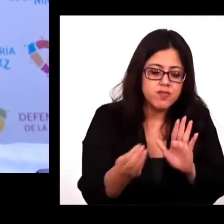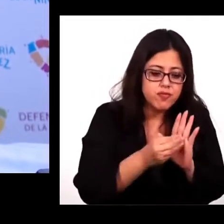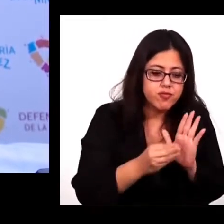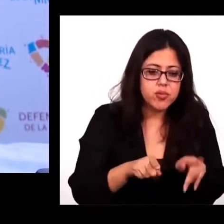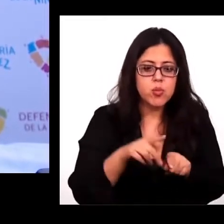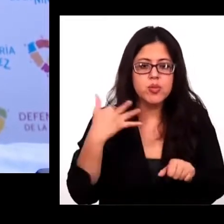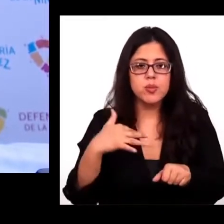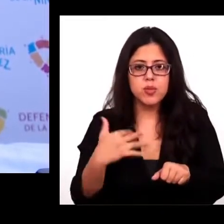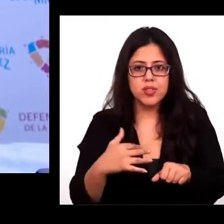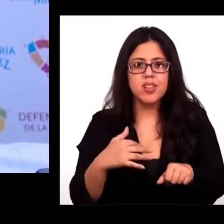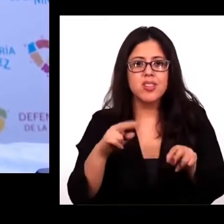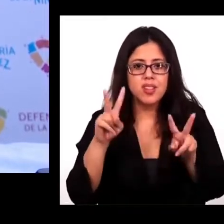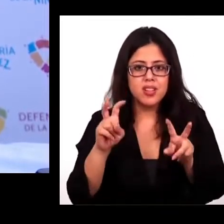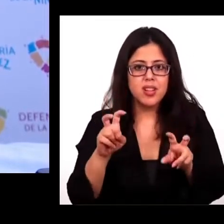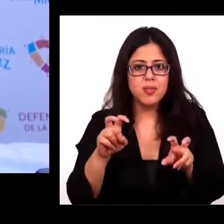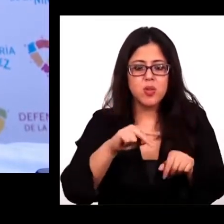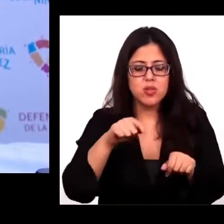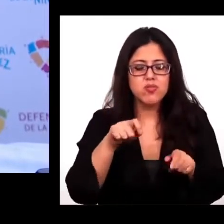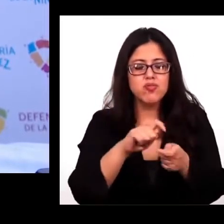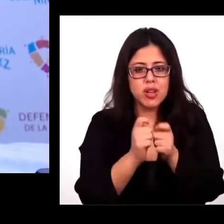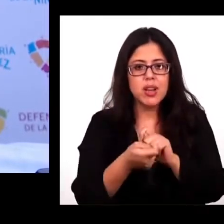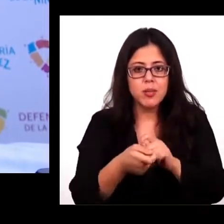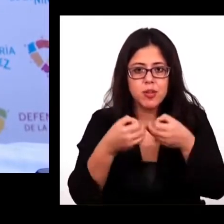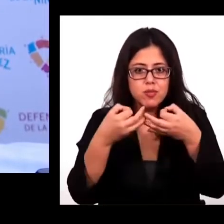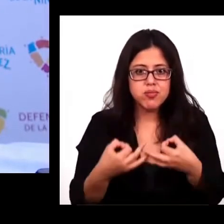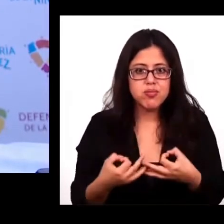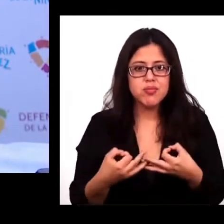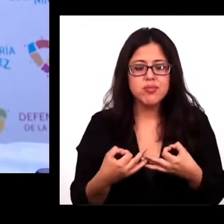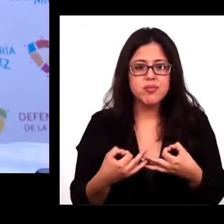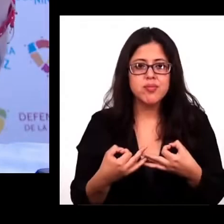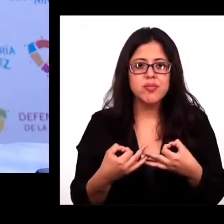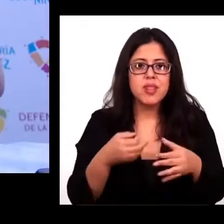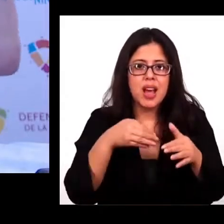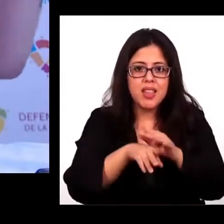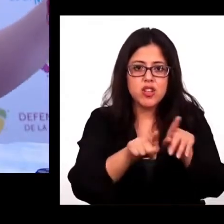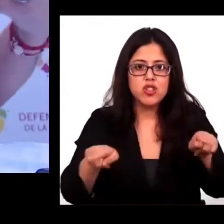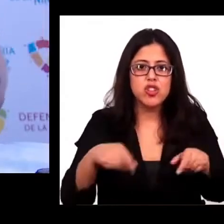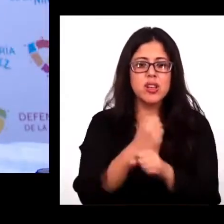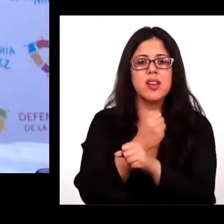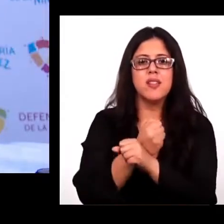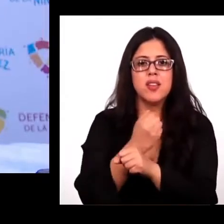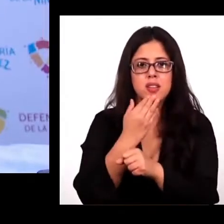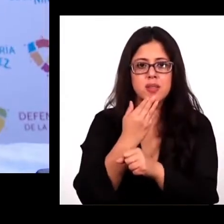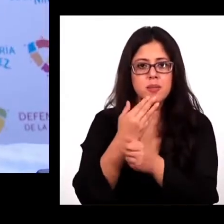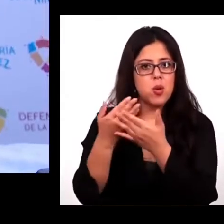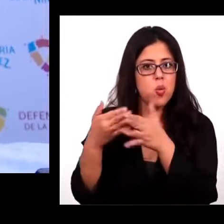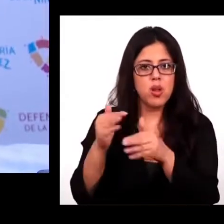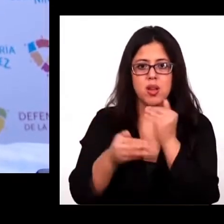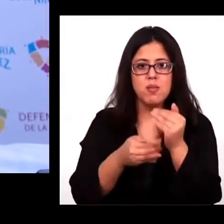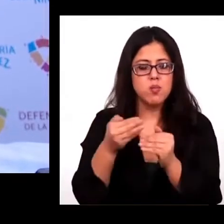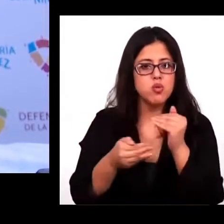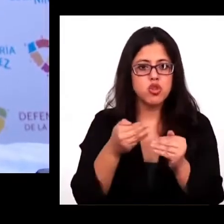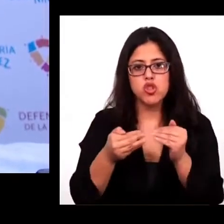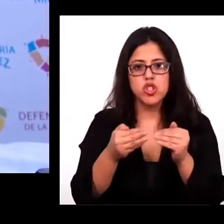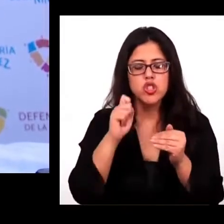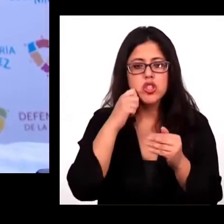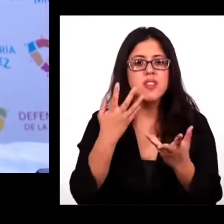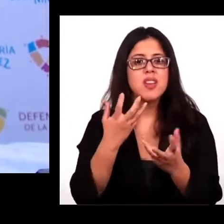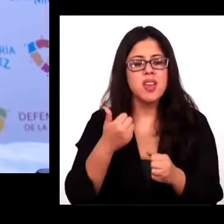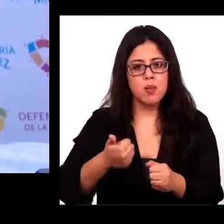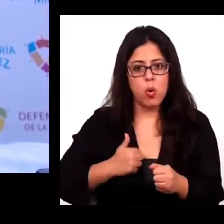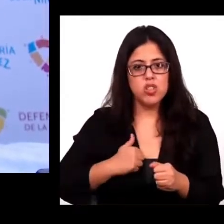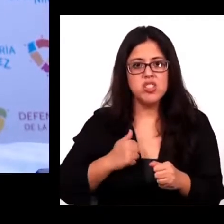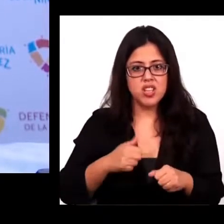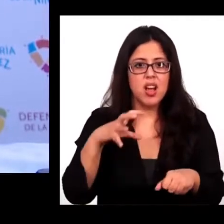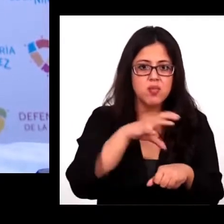nuestra perspectiva para que los cambios se produzcan de manera efectiva al interior de los cuarteles y también en cualquier proceso que involucre la intervención policial. Pero